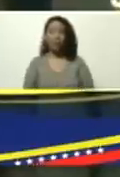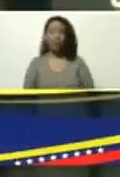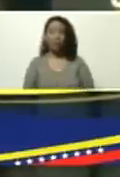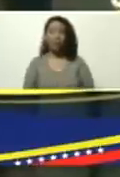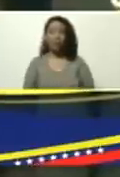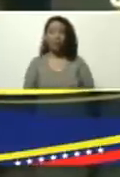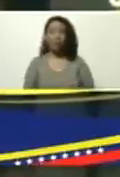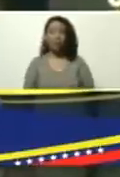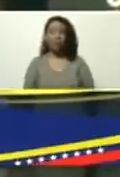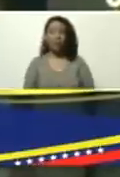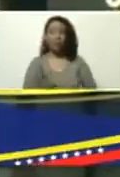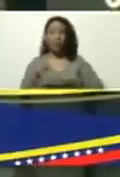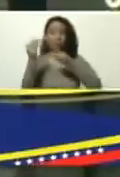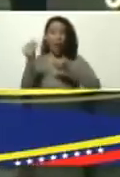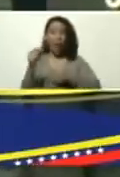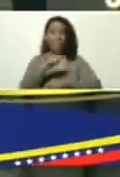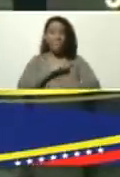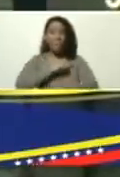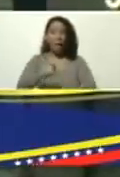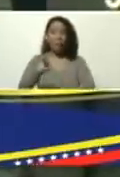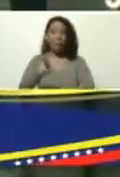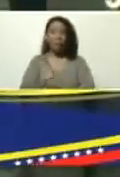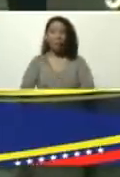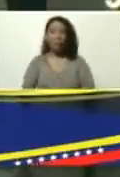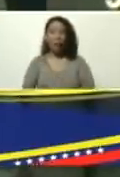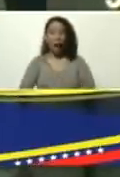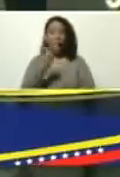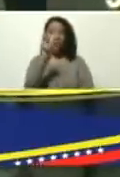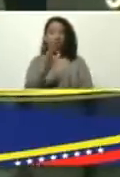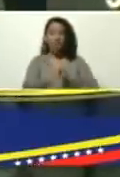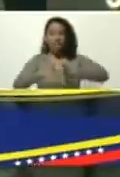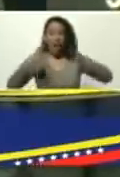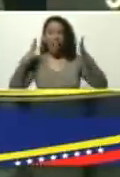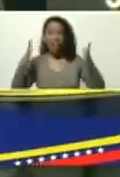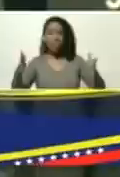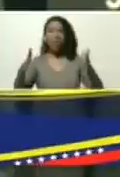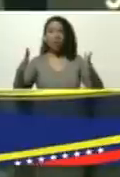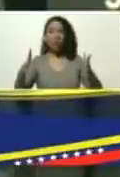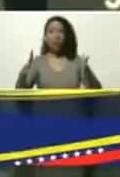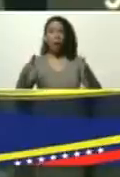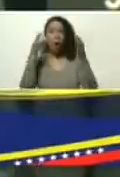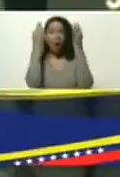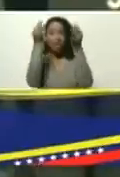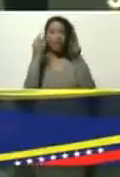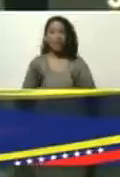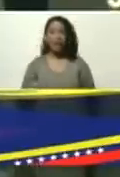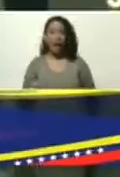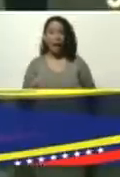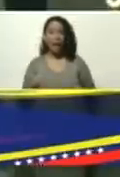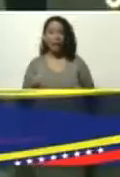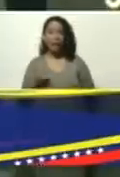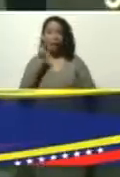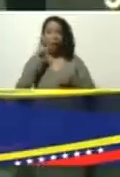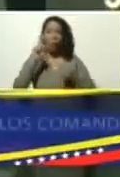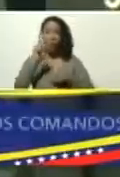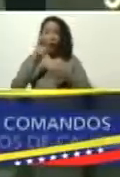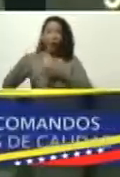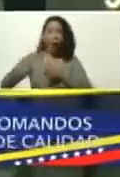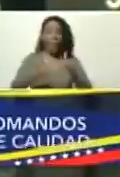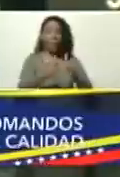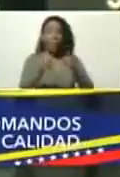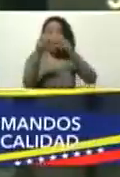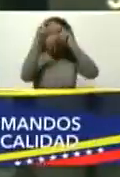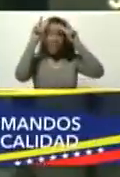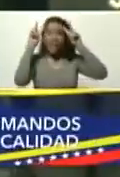Le he entregado el mando a dos grandes oficiales con trayectoria